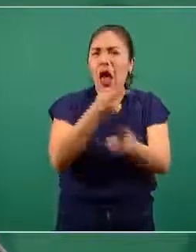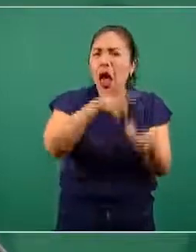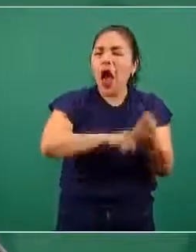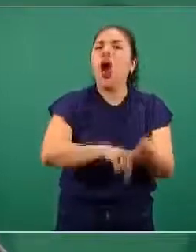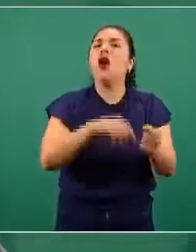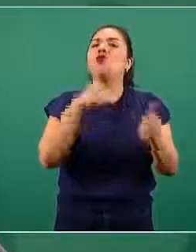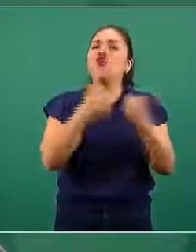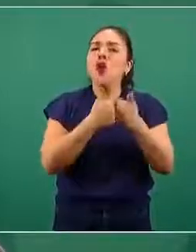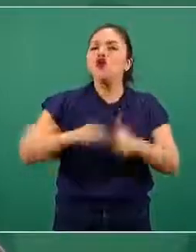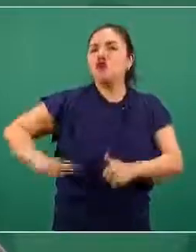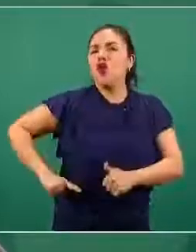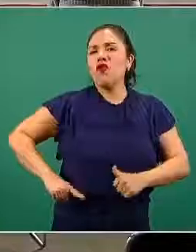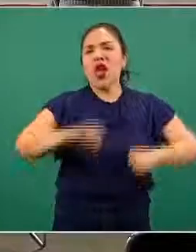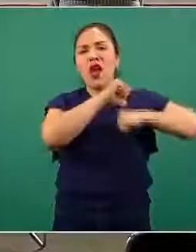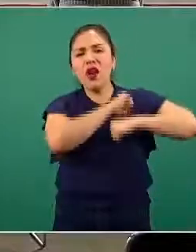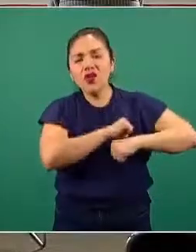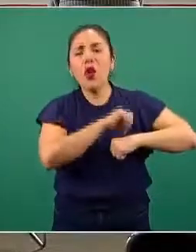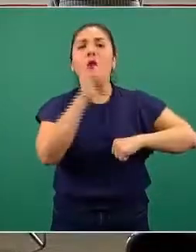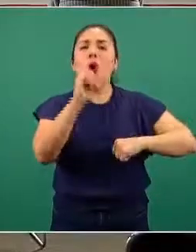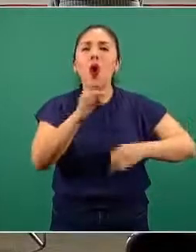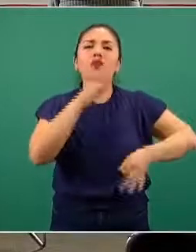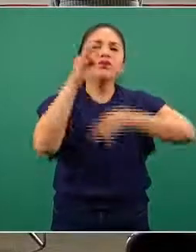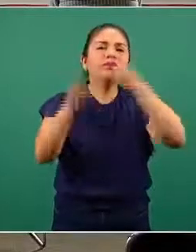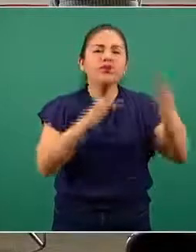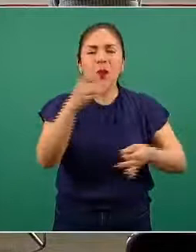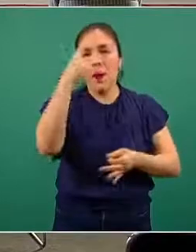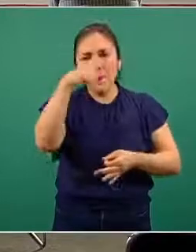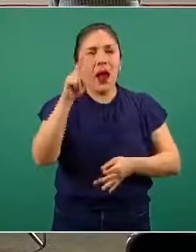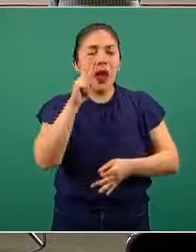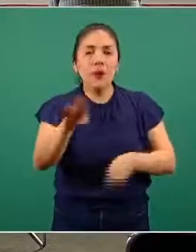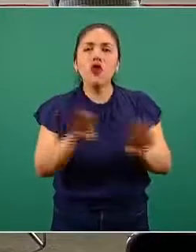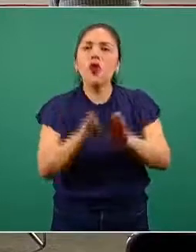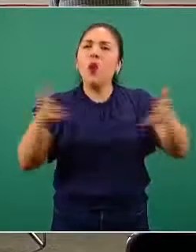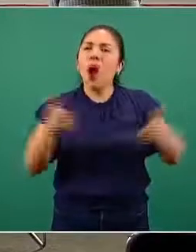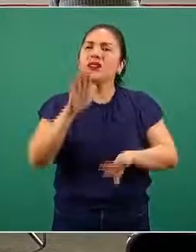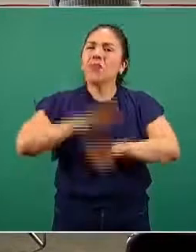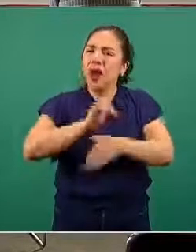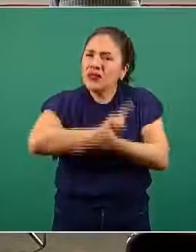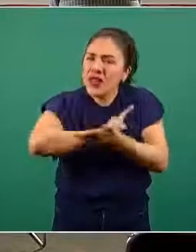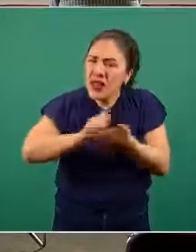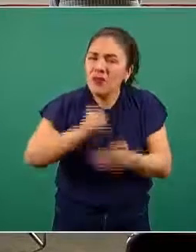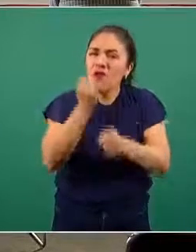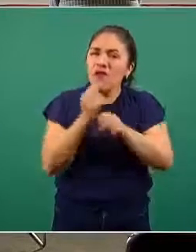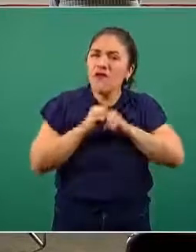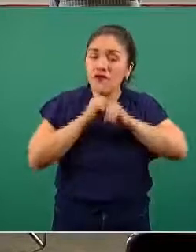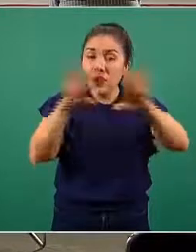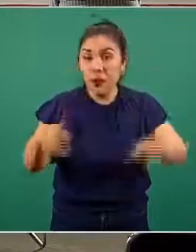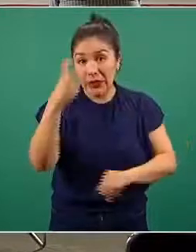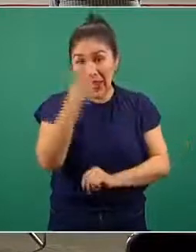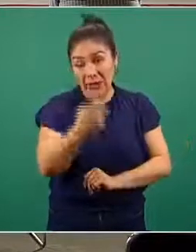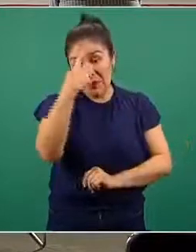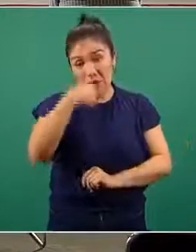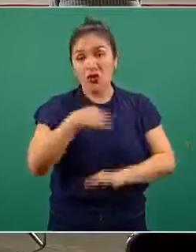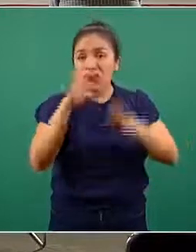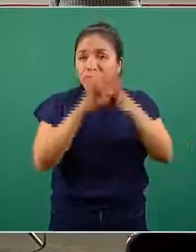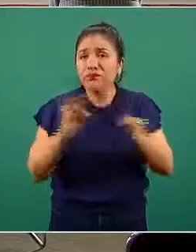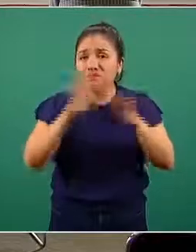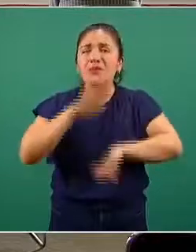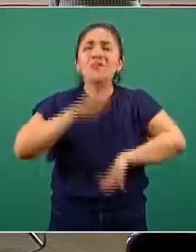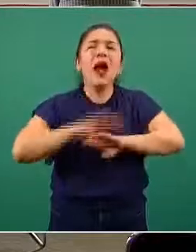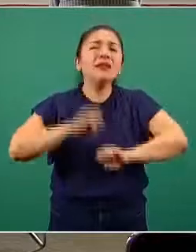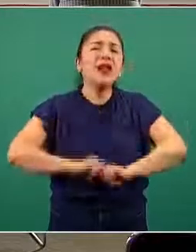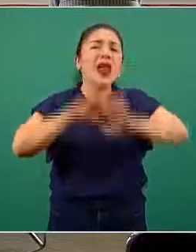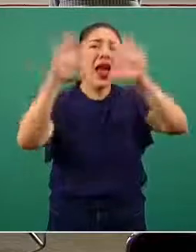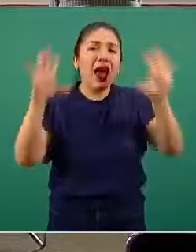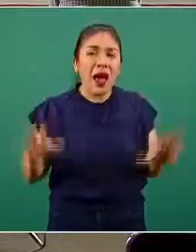través de las vocerías, en este tipo de ejercicios de transparencia en el cual tenemos nosotros, para poder dar información certera